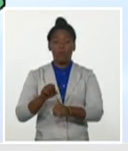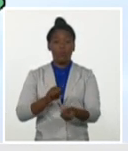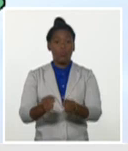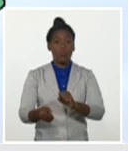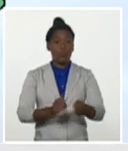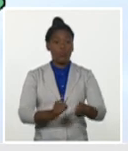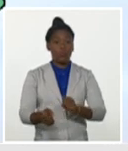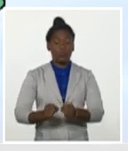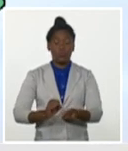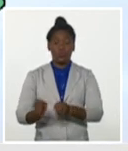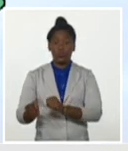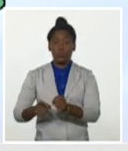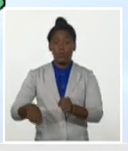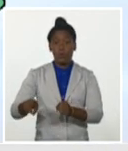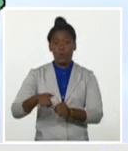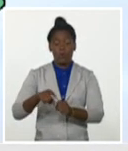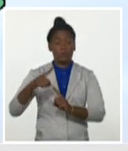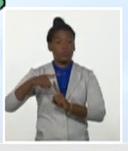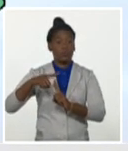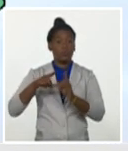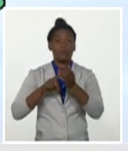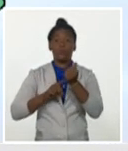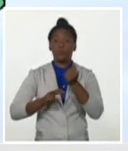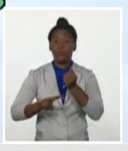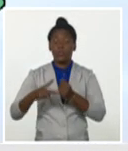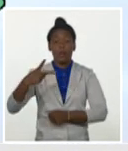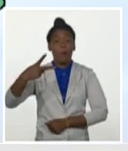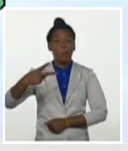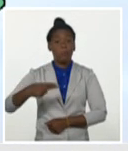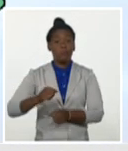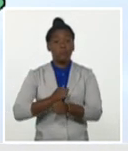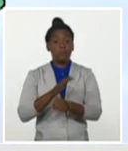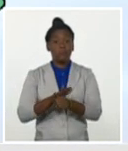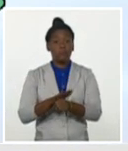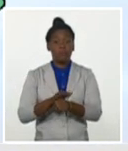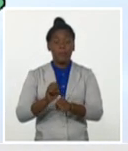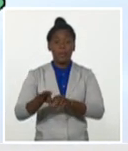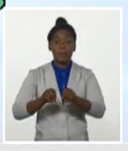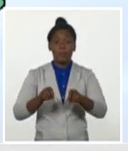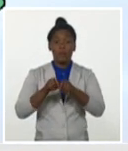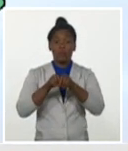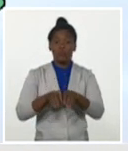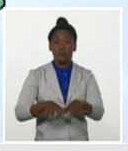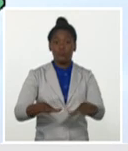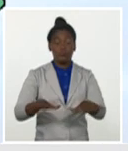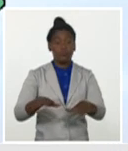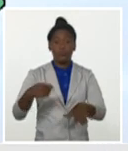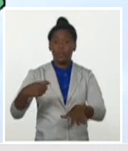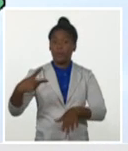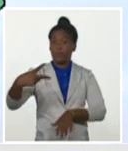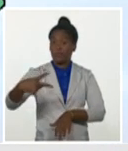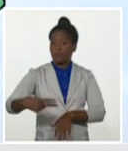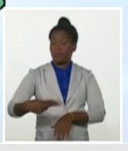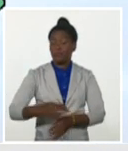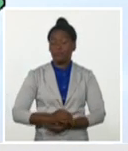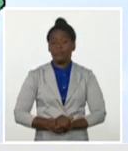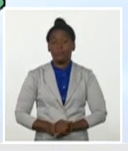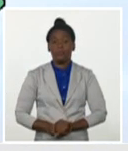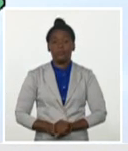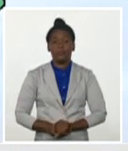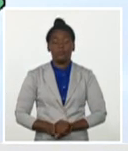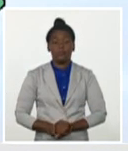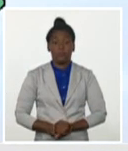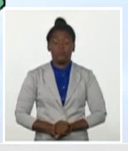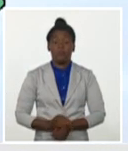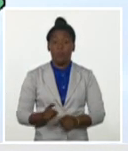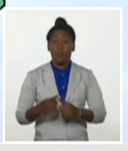para poder evitar que se extienda esta transmisión, que sería